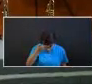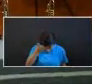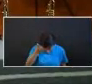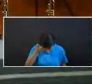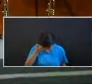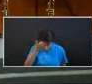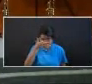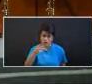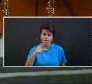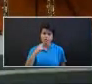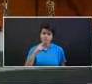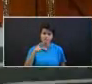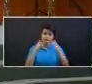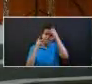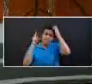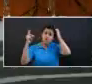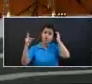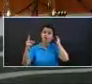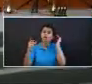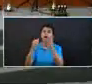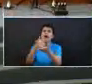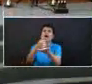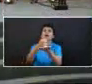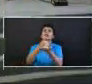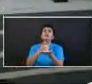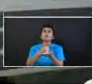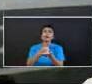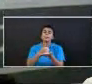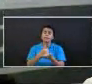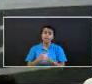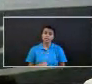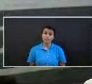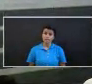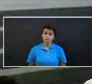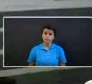decir: Señor, sé propicio a mi pecador.